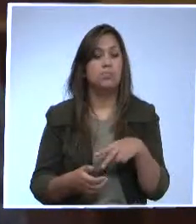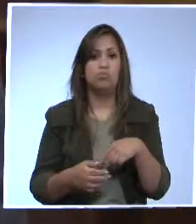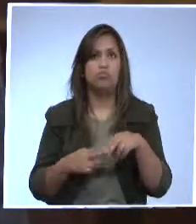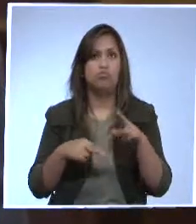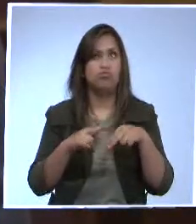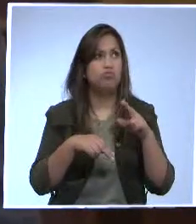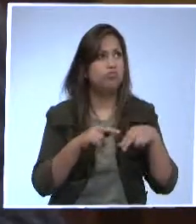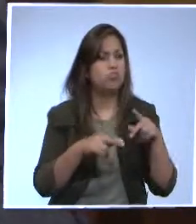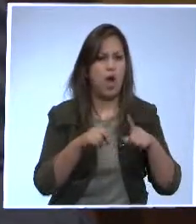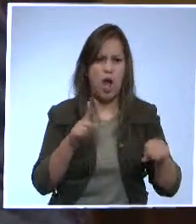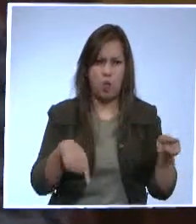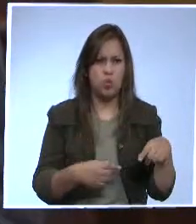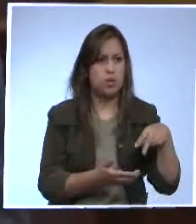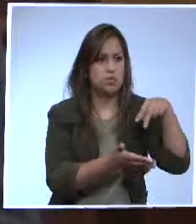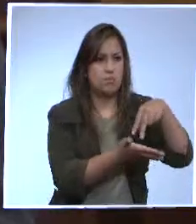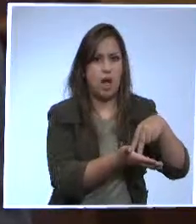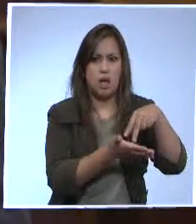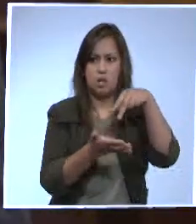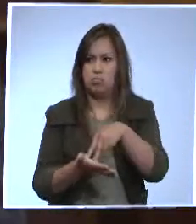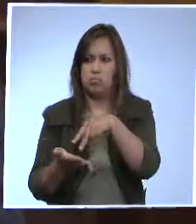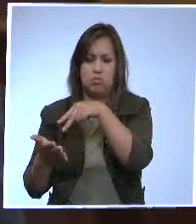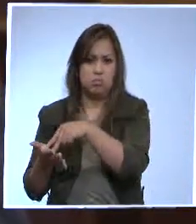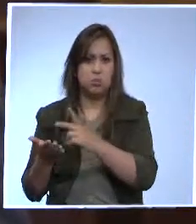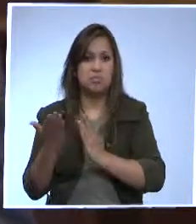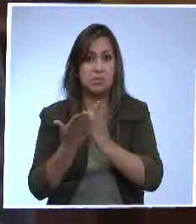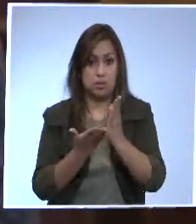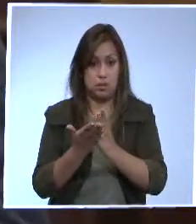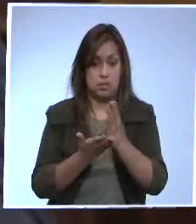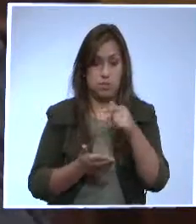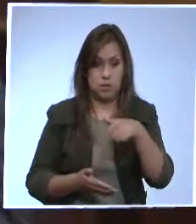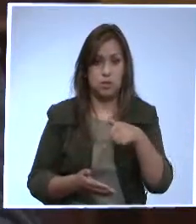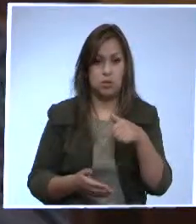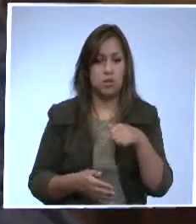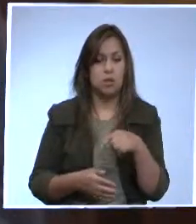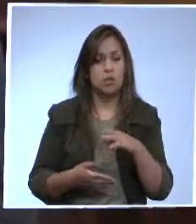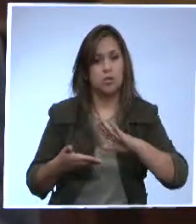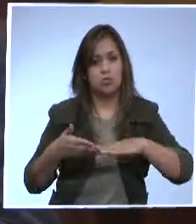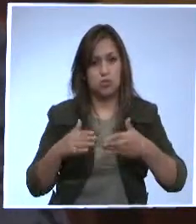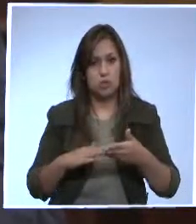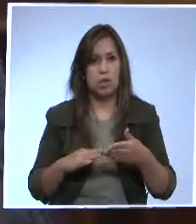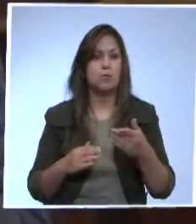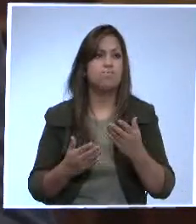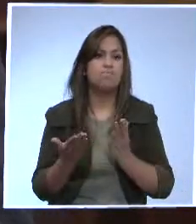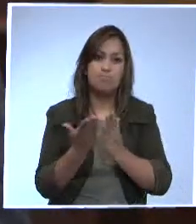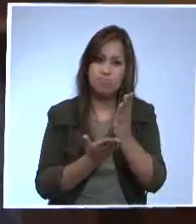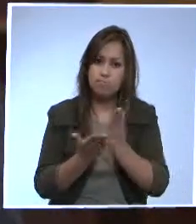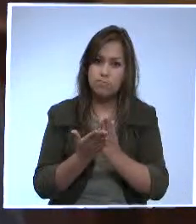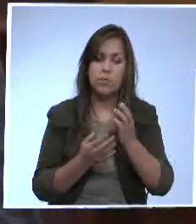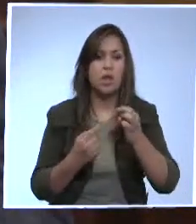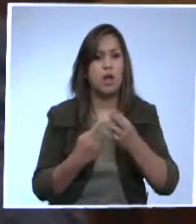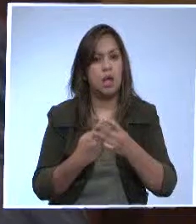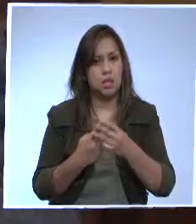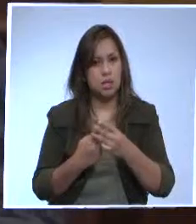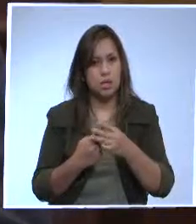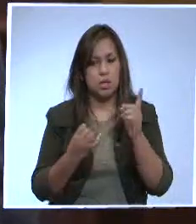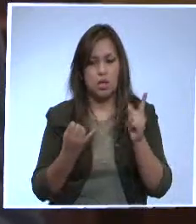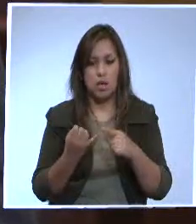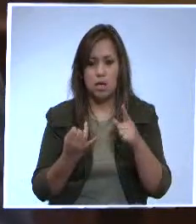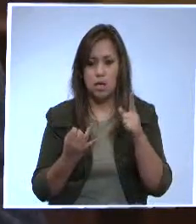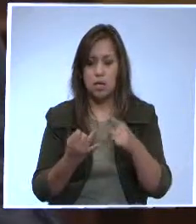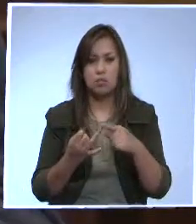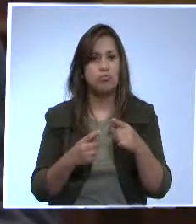importantes que se van a dar se van a brindar servicios de la comunidad paradas que tendrán servicios de internet servicios puntos wi-fi